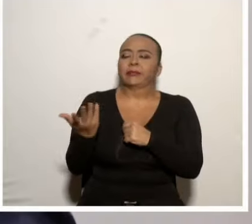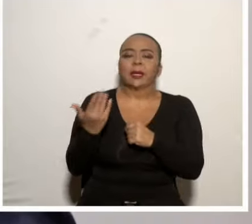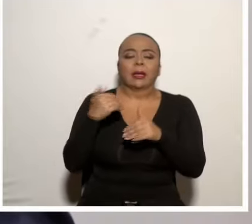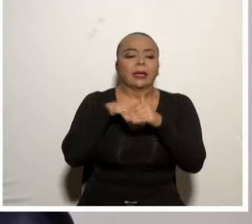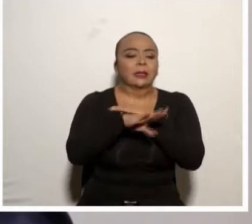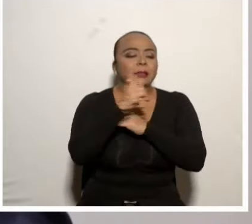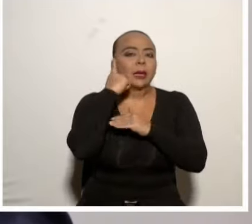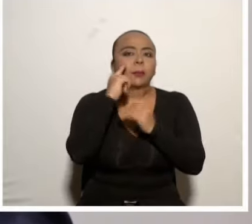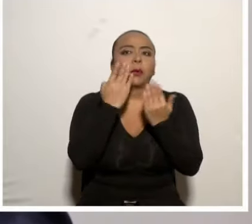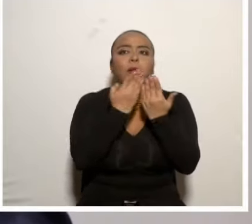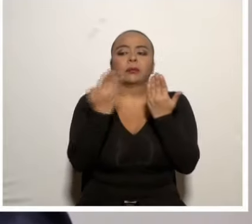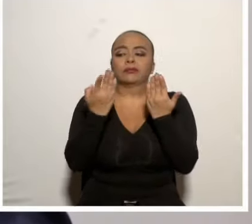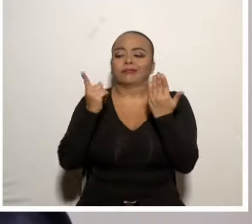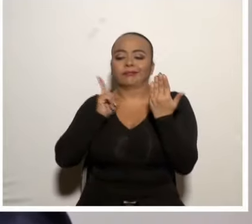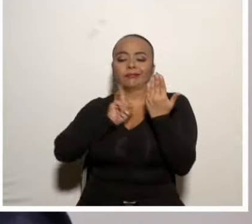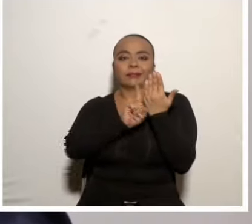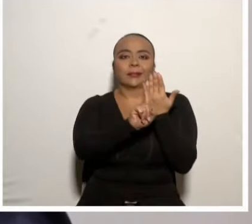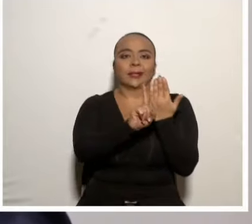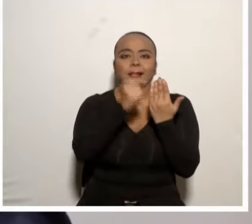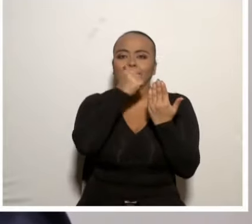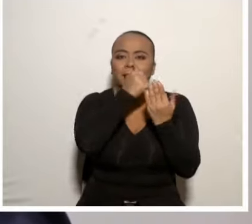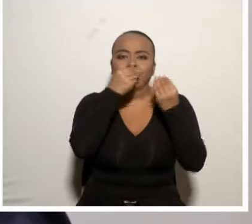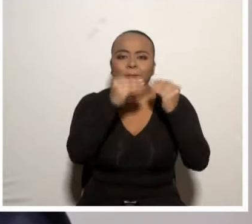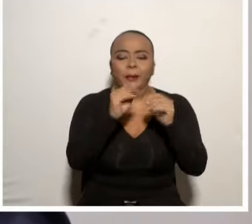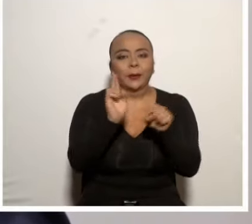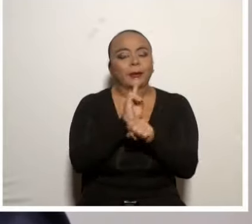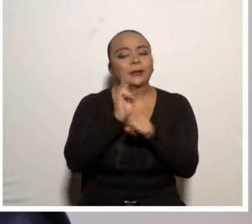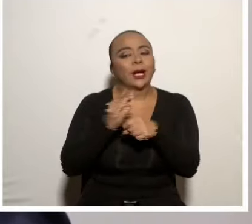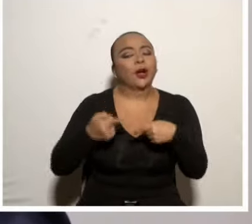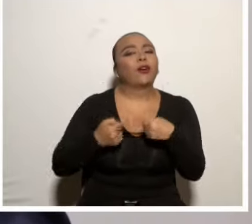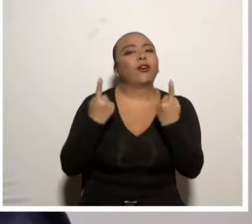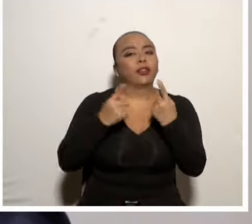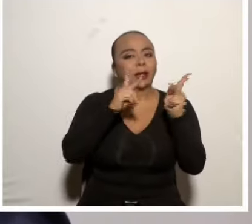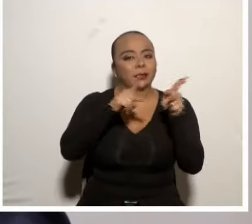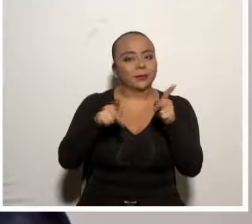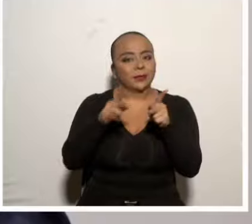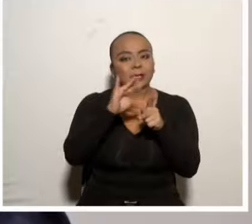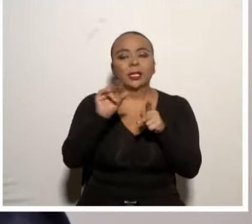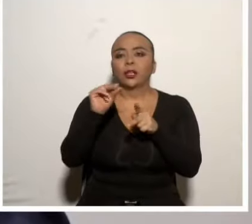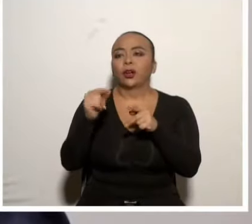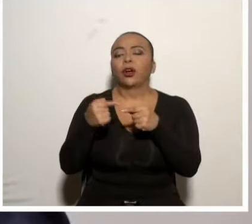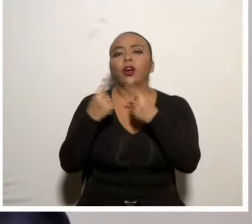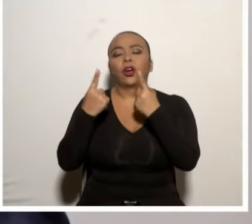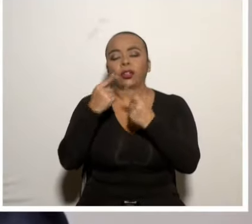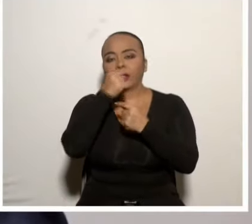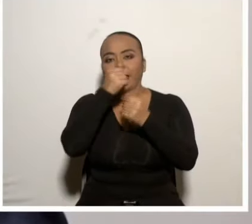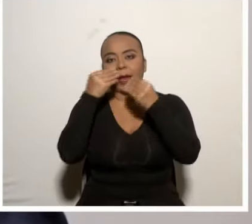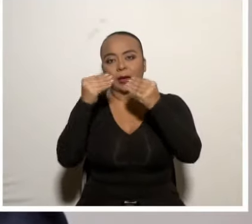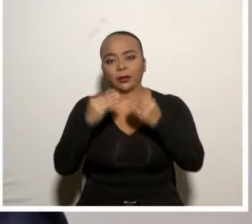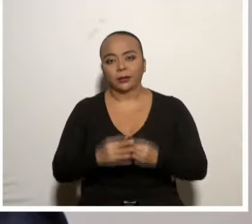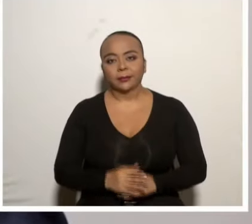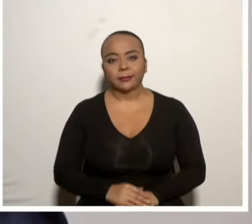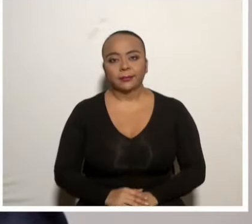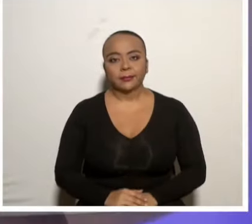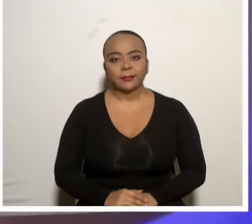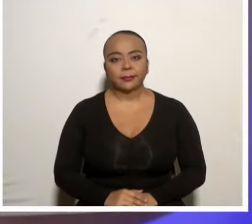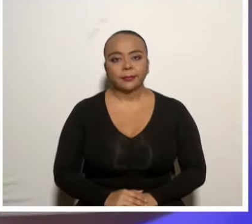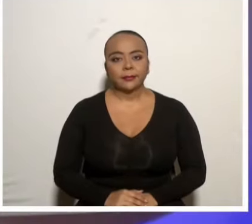la puerta de atrás al narco los han estado usando contra los ciudadanos y no contra el narco.